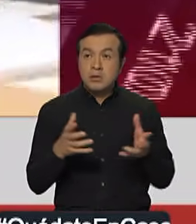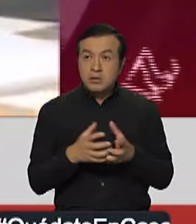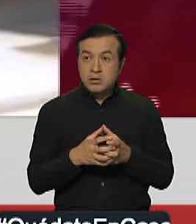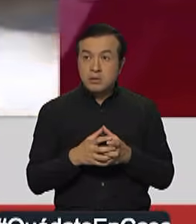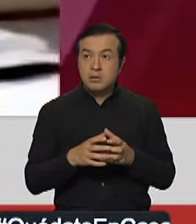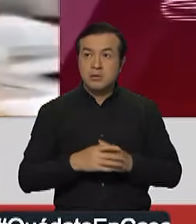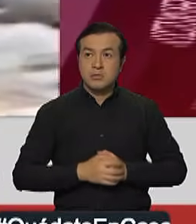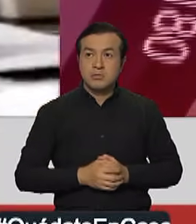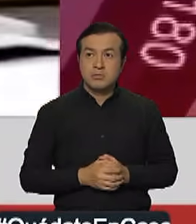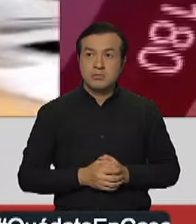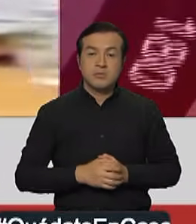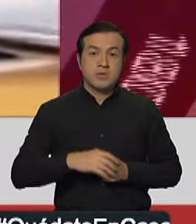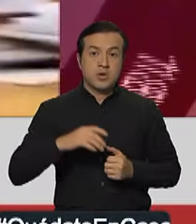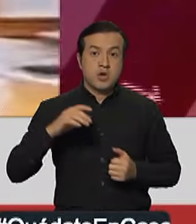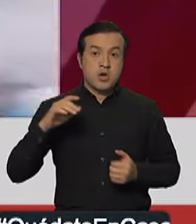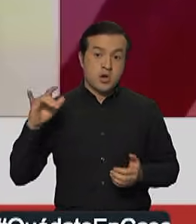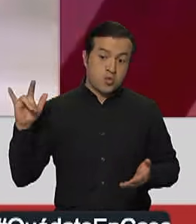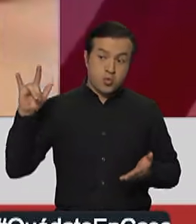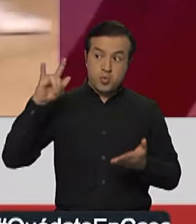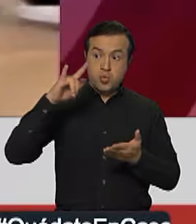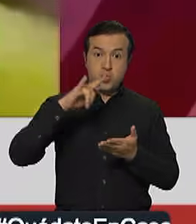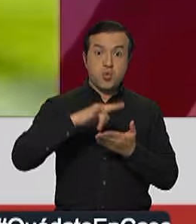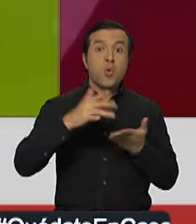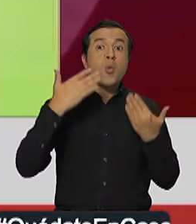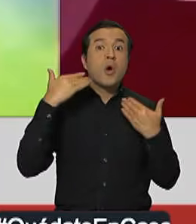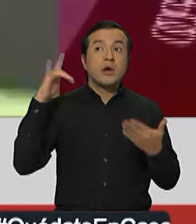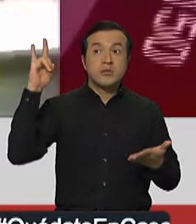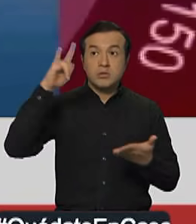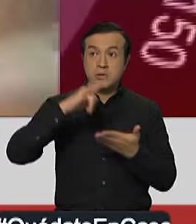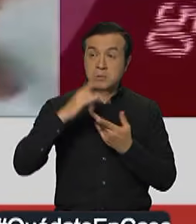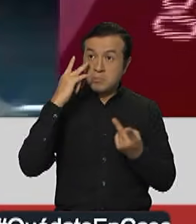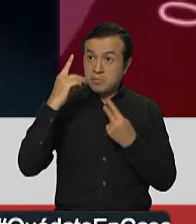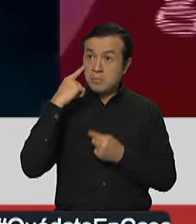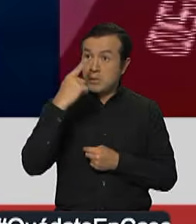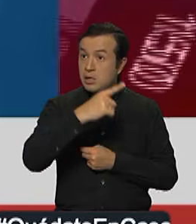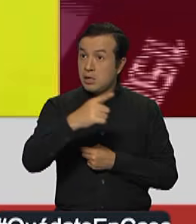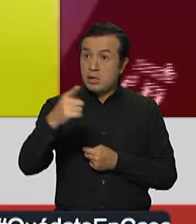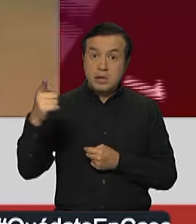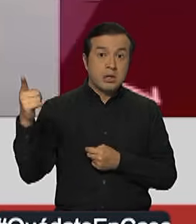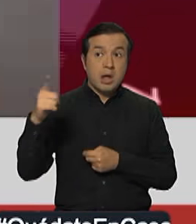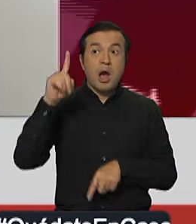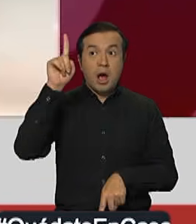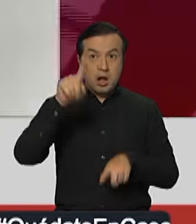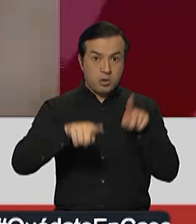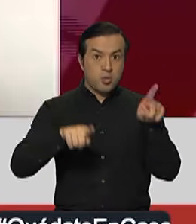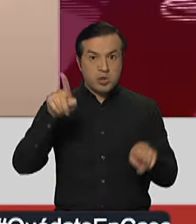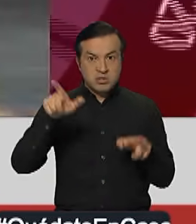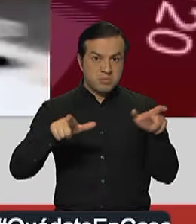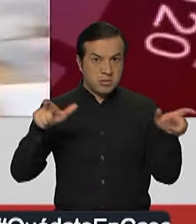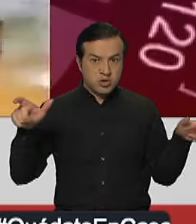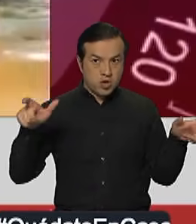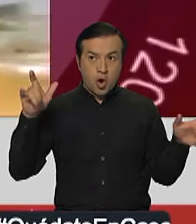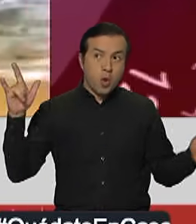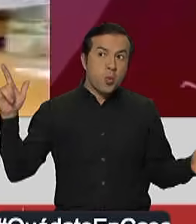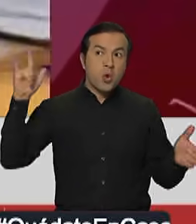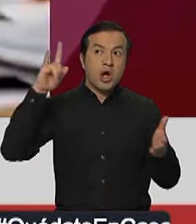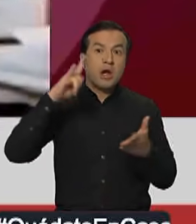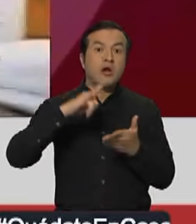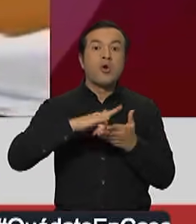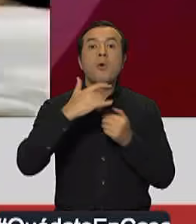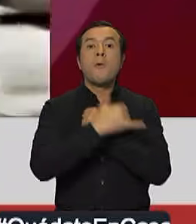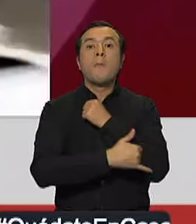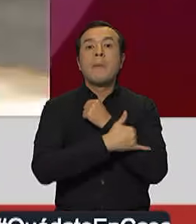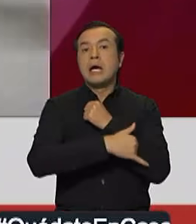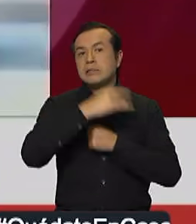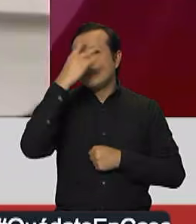¿Qué? Arribaron al aeropuerto de Guayaquil y esta era la reacción de algunos pasajeros del vuelo humanitario procedente